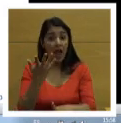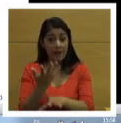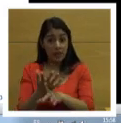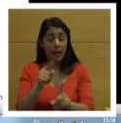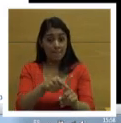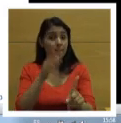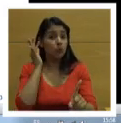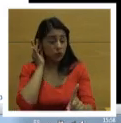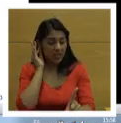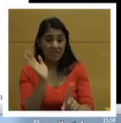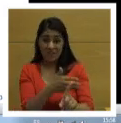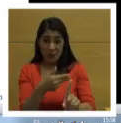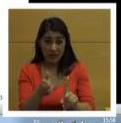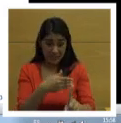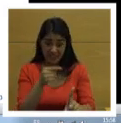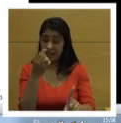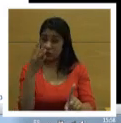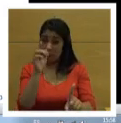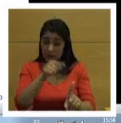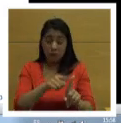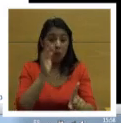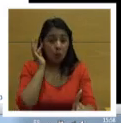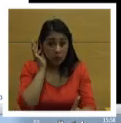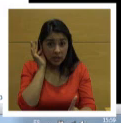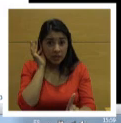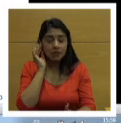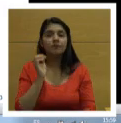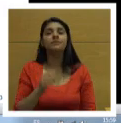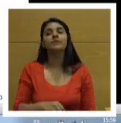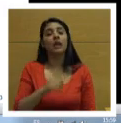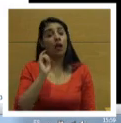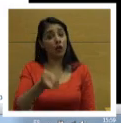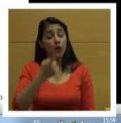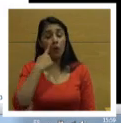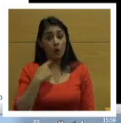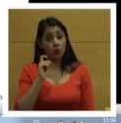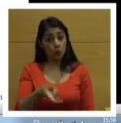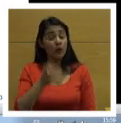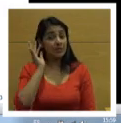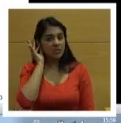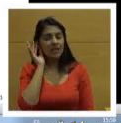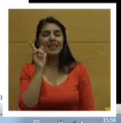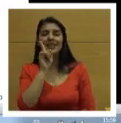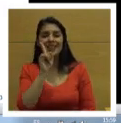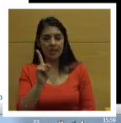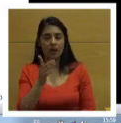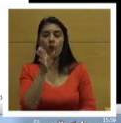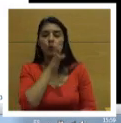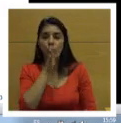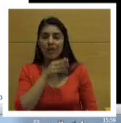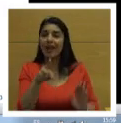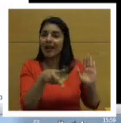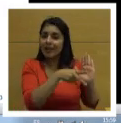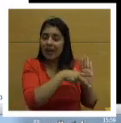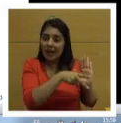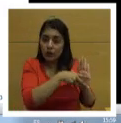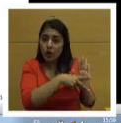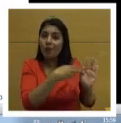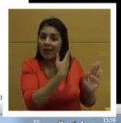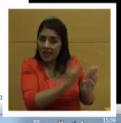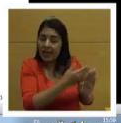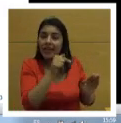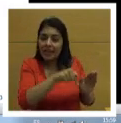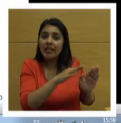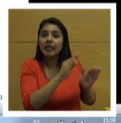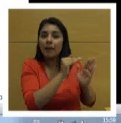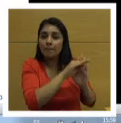contra la mujer por su condición de ser mujer, las y los jueces deben utilizar el marco normativo propio de este